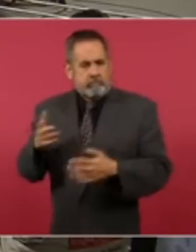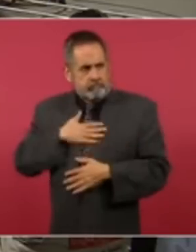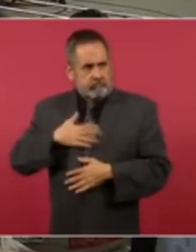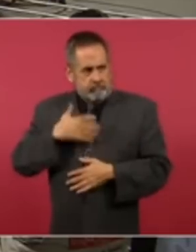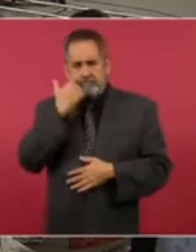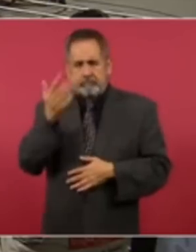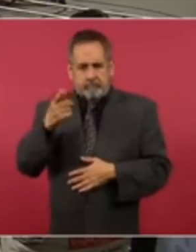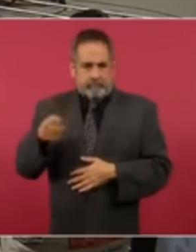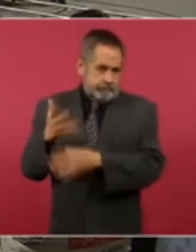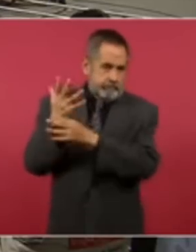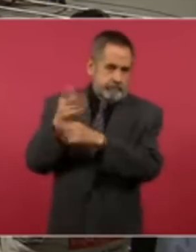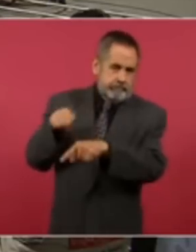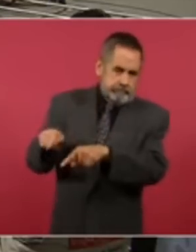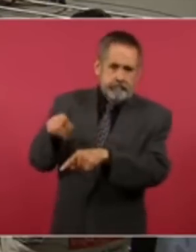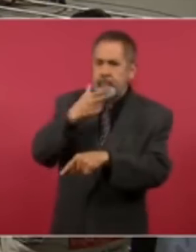lo que dijo él.